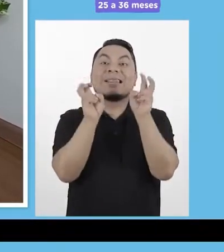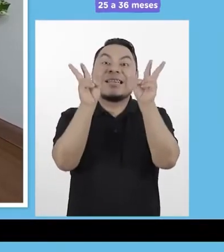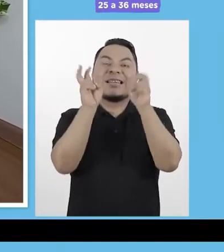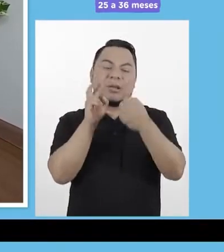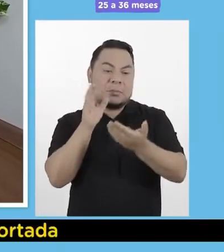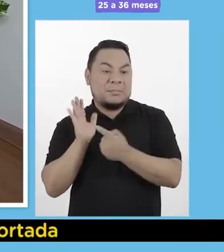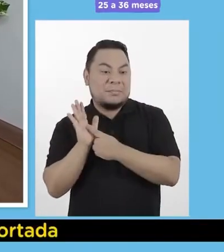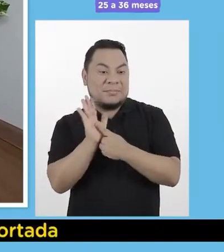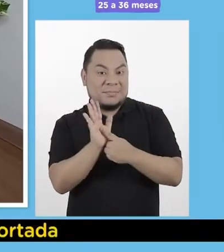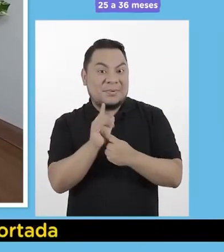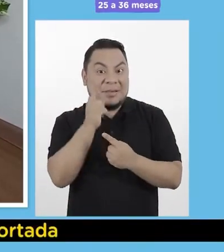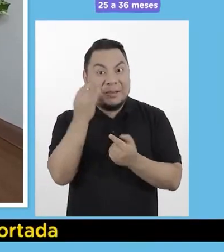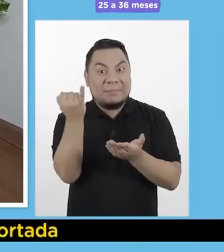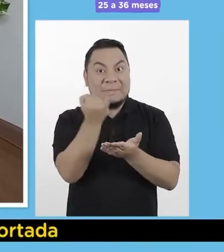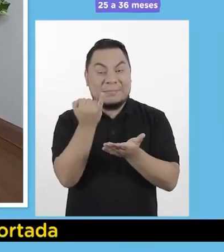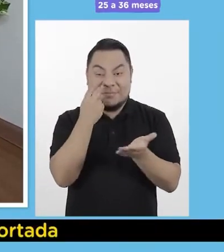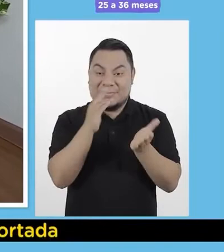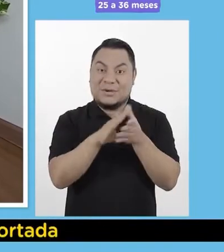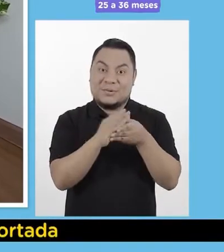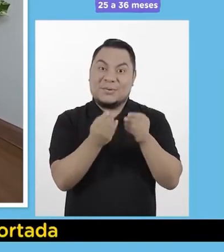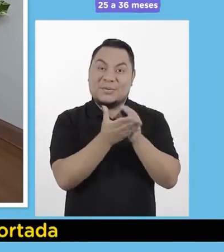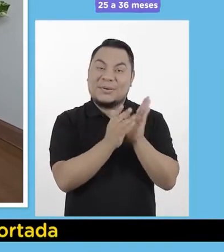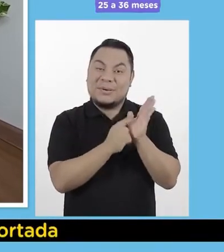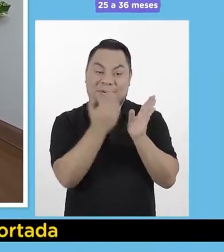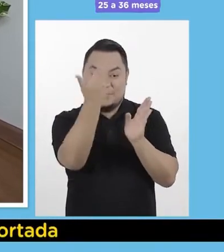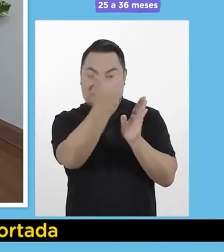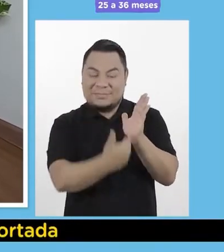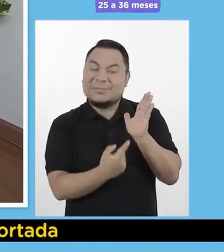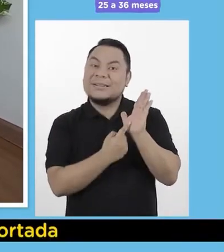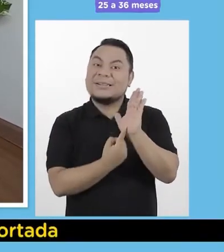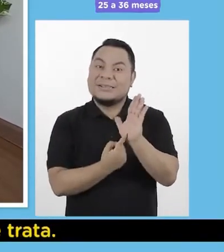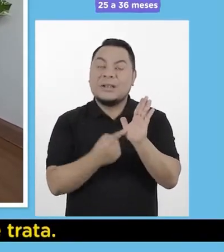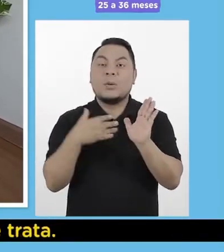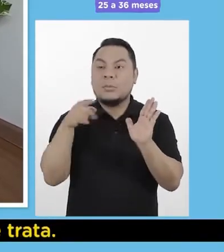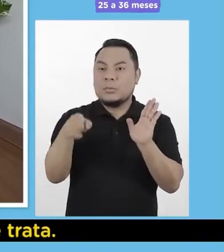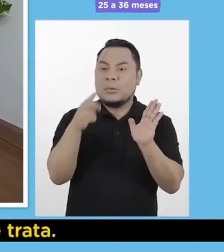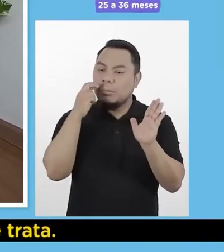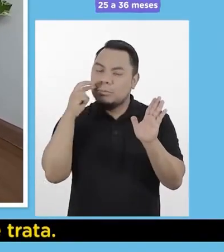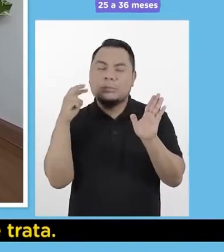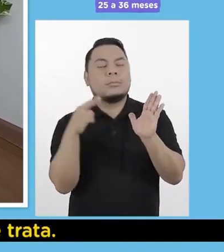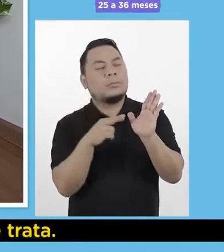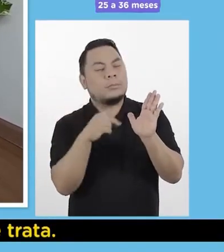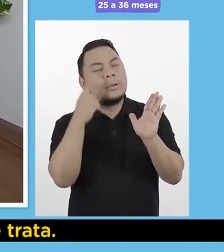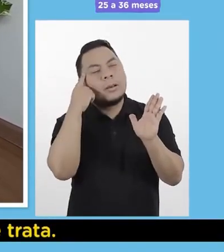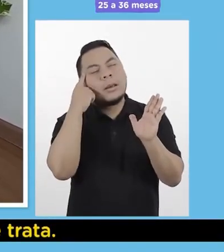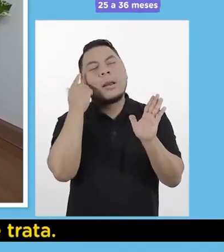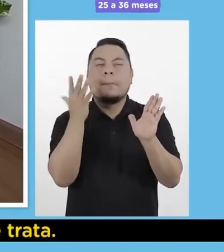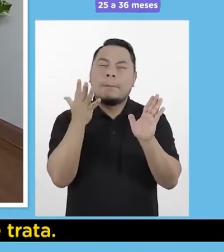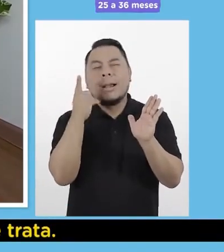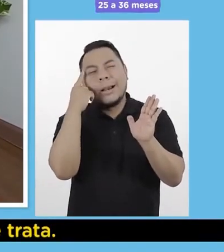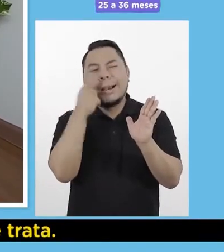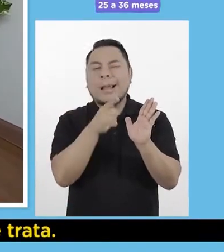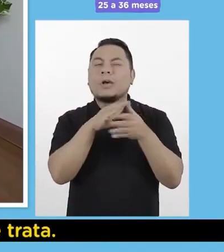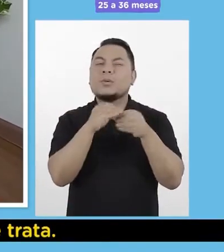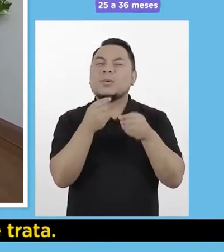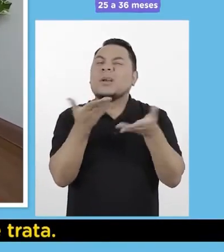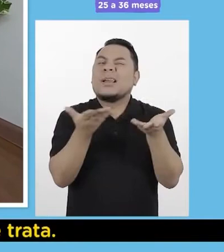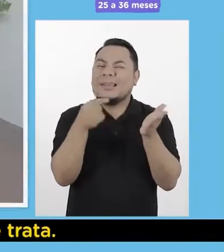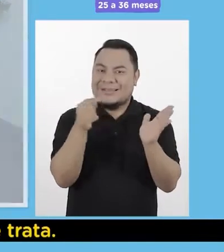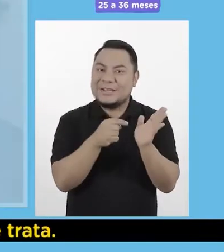el título y hazle notar las imágenes de la portada para que pueda deducir de qué se